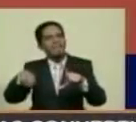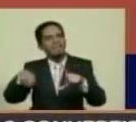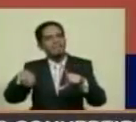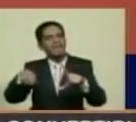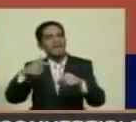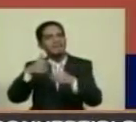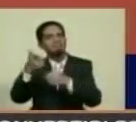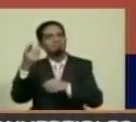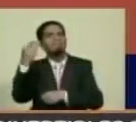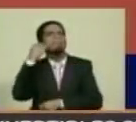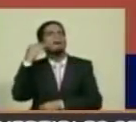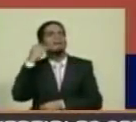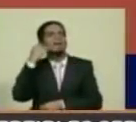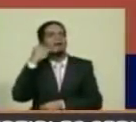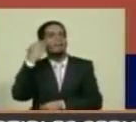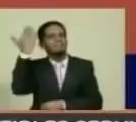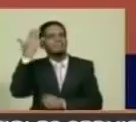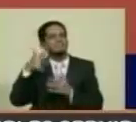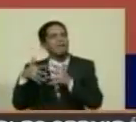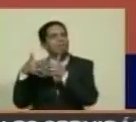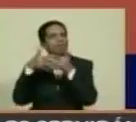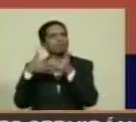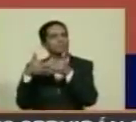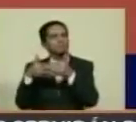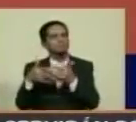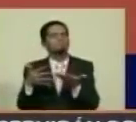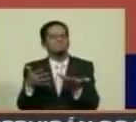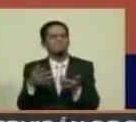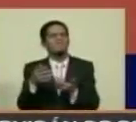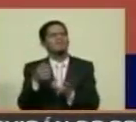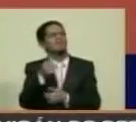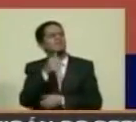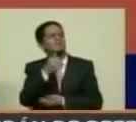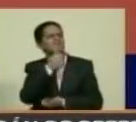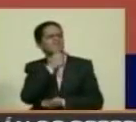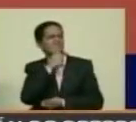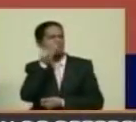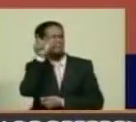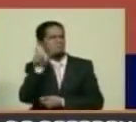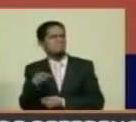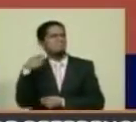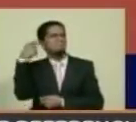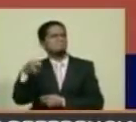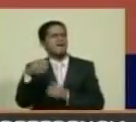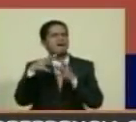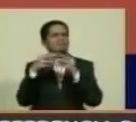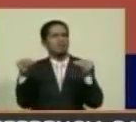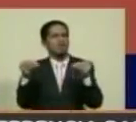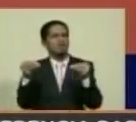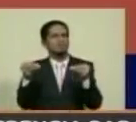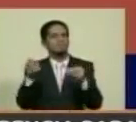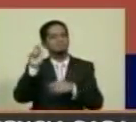de Miami. Y el financista de esos vehículos,